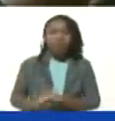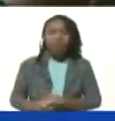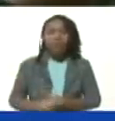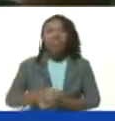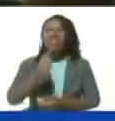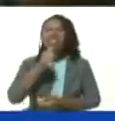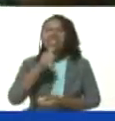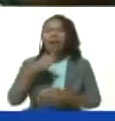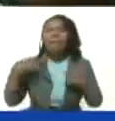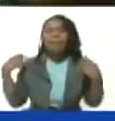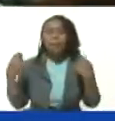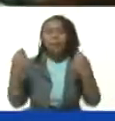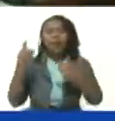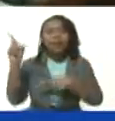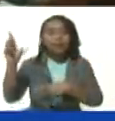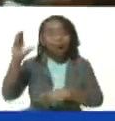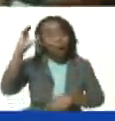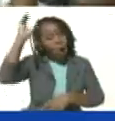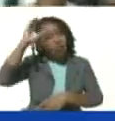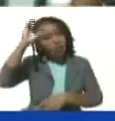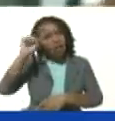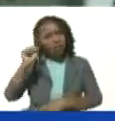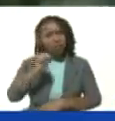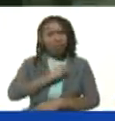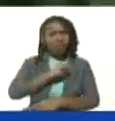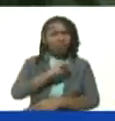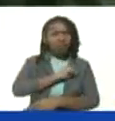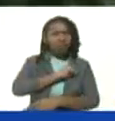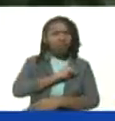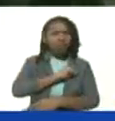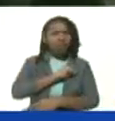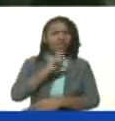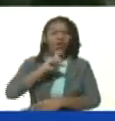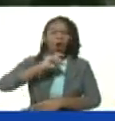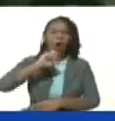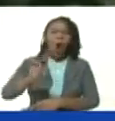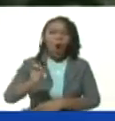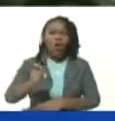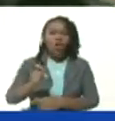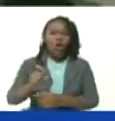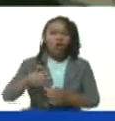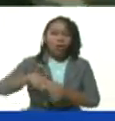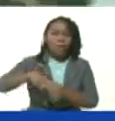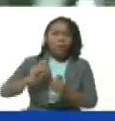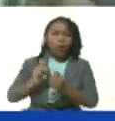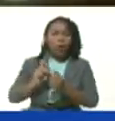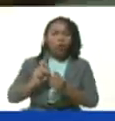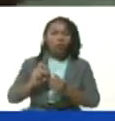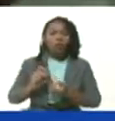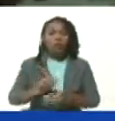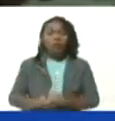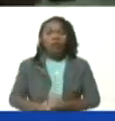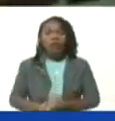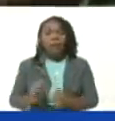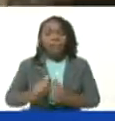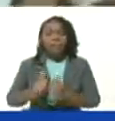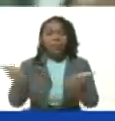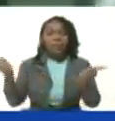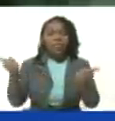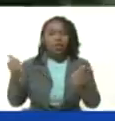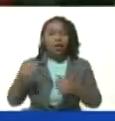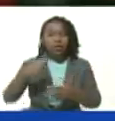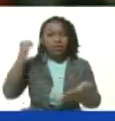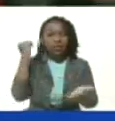¿Quién ha promovido esa conciencia xenofóbica de odio, de exclusión, que ha llevado al